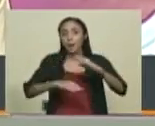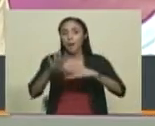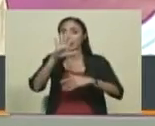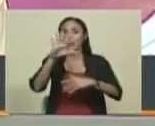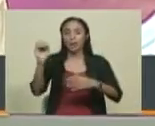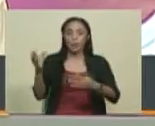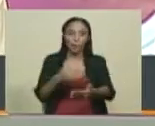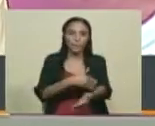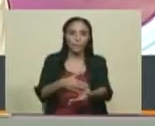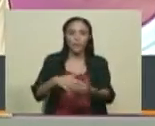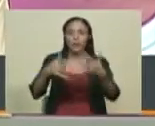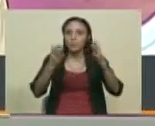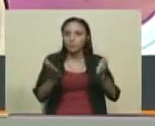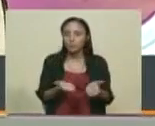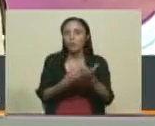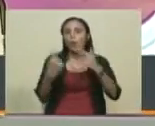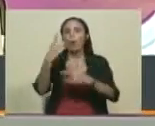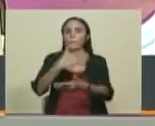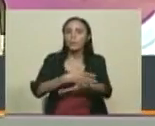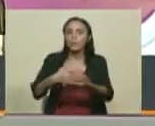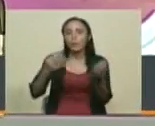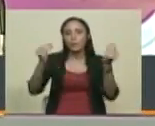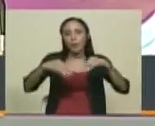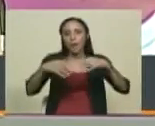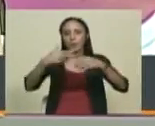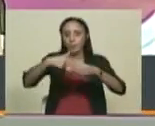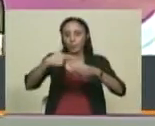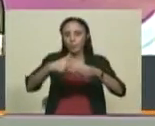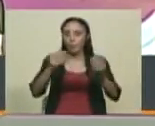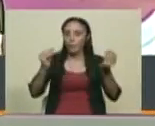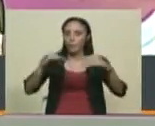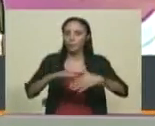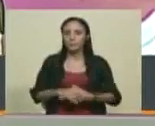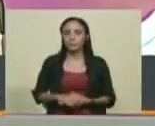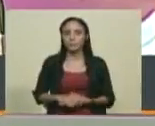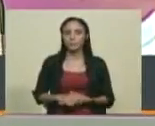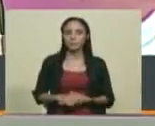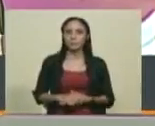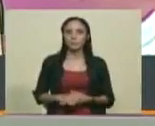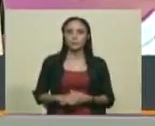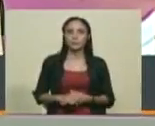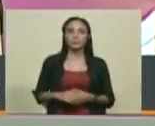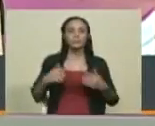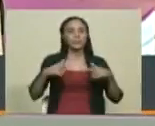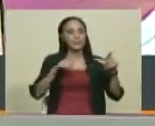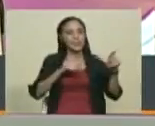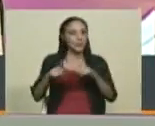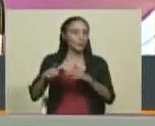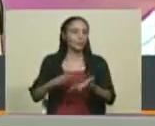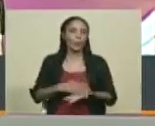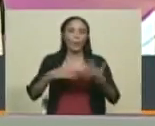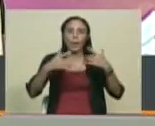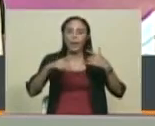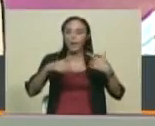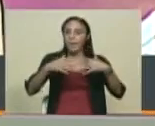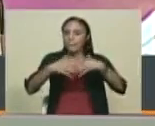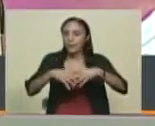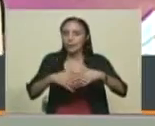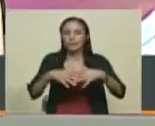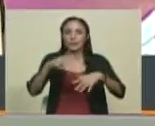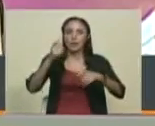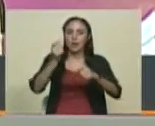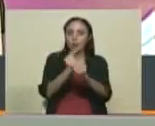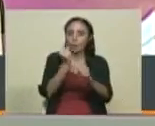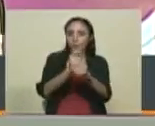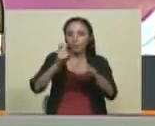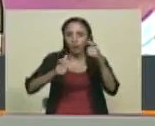500,000 barriles, aumentar 1 millón más, tener lista la máquina productiva, tener lista los taladros, tener listos los trabajadores,